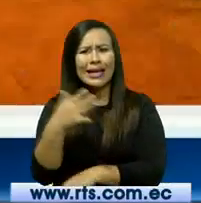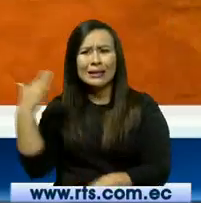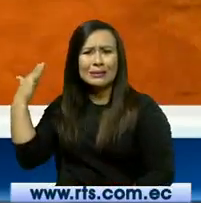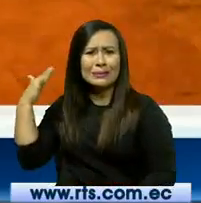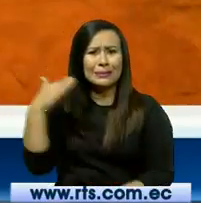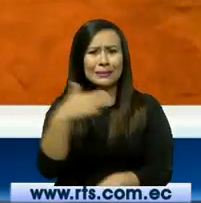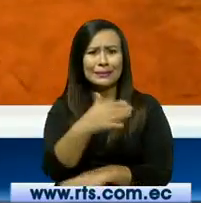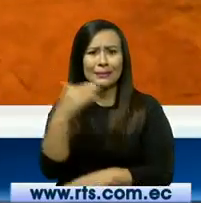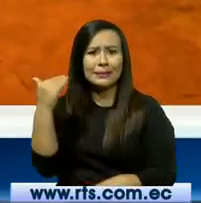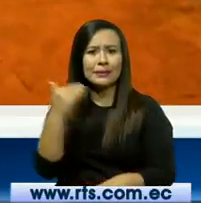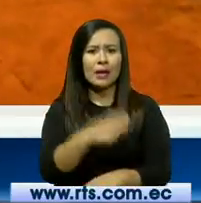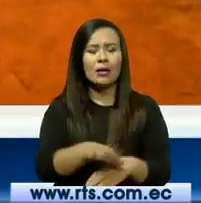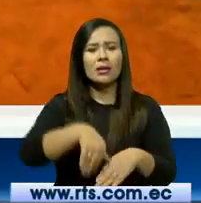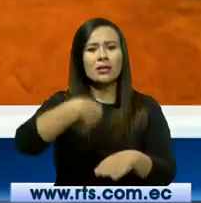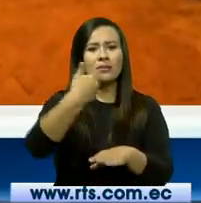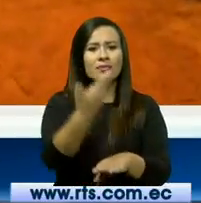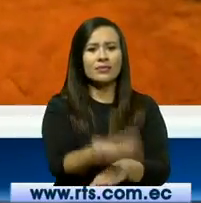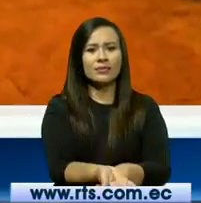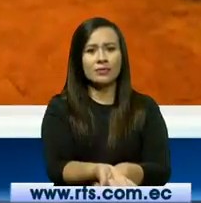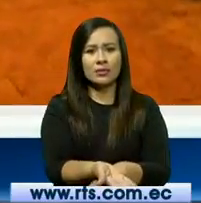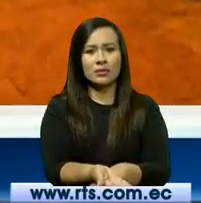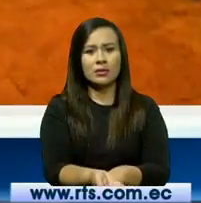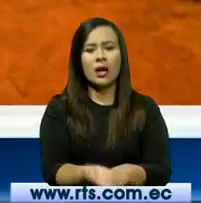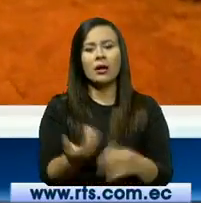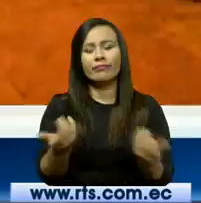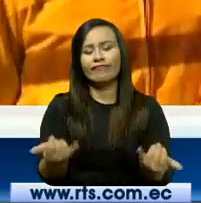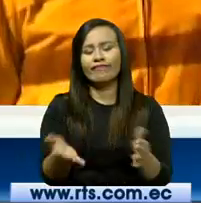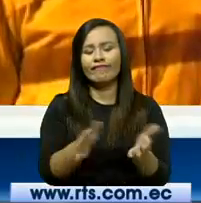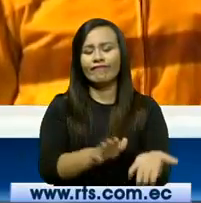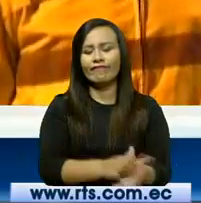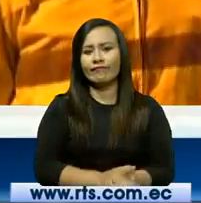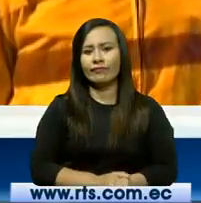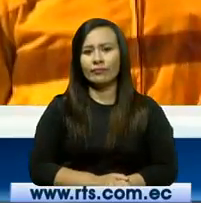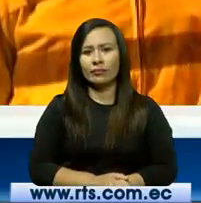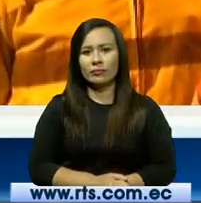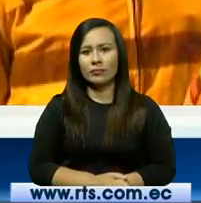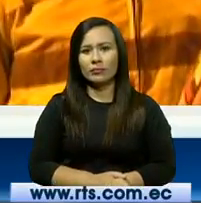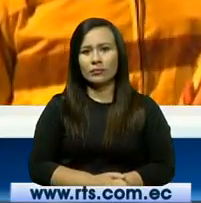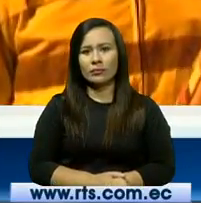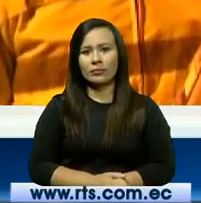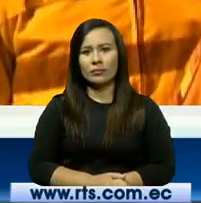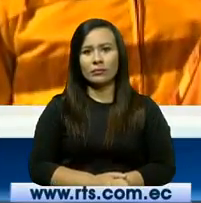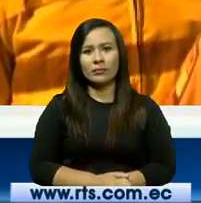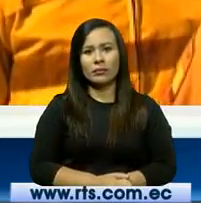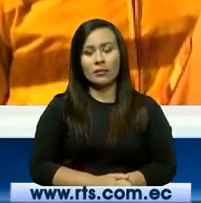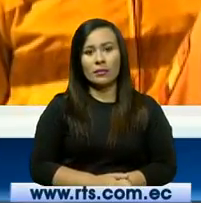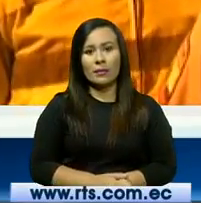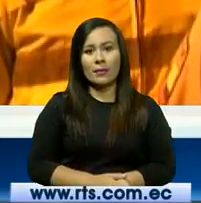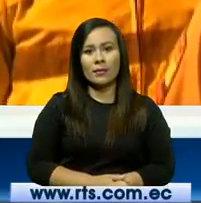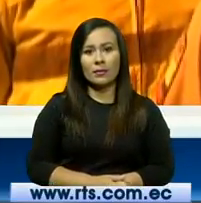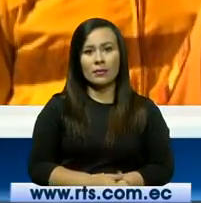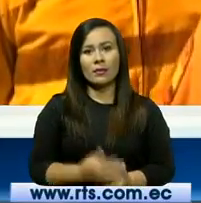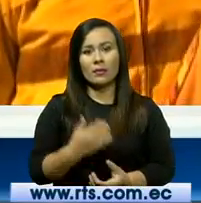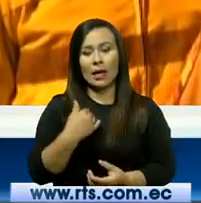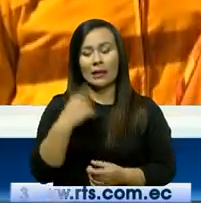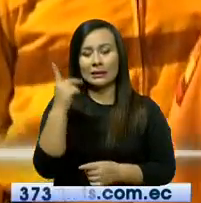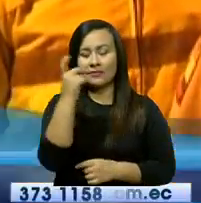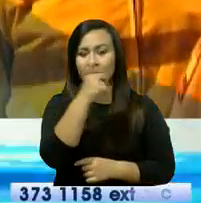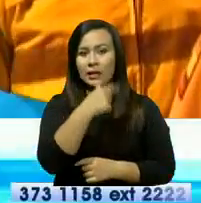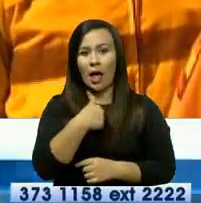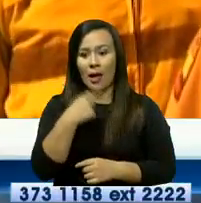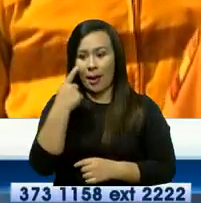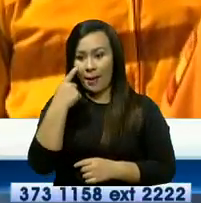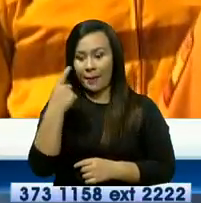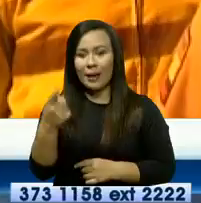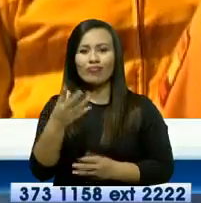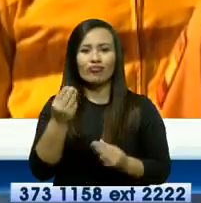velocidad, perdió la estabilidad y se salió de la vía. Me imagino que vio la presencia policial en una situación y como ha estado con